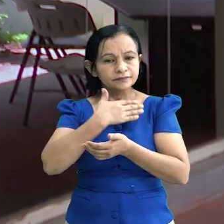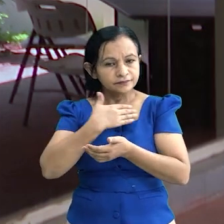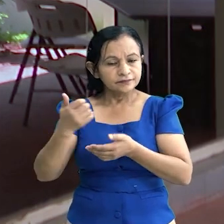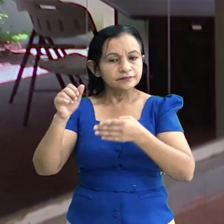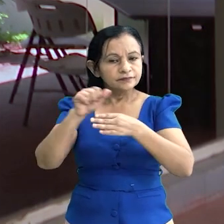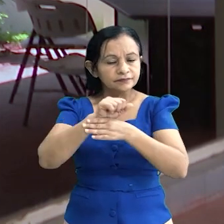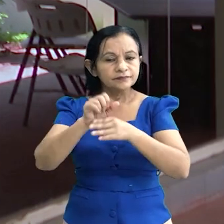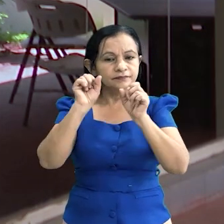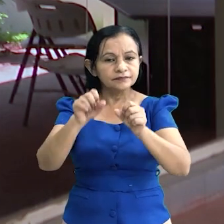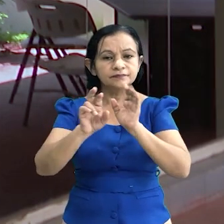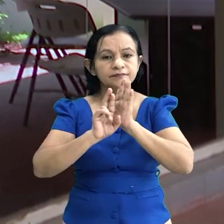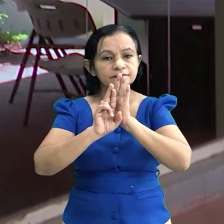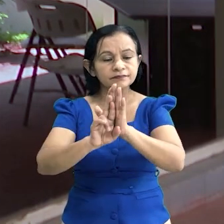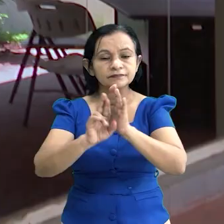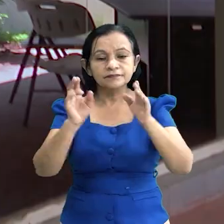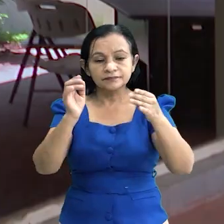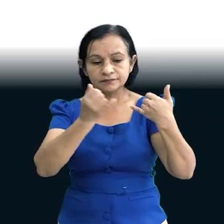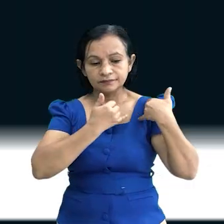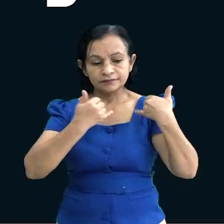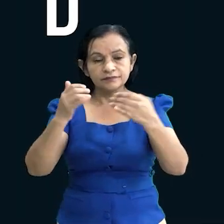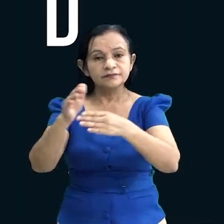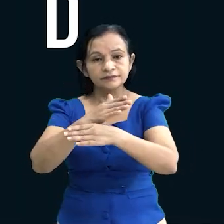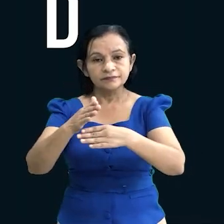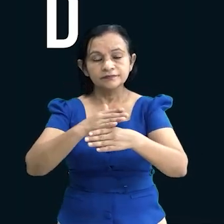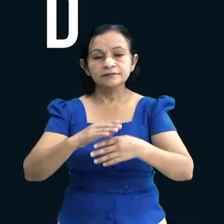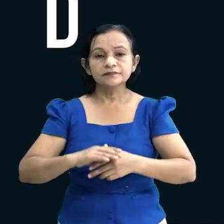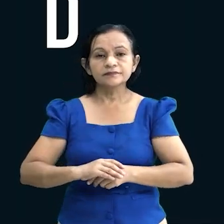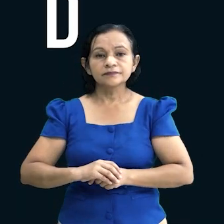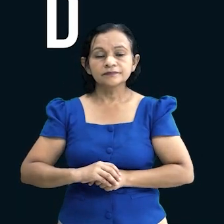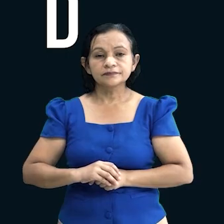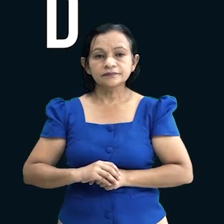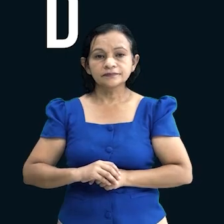poniendo a prueba las capacidades de respuesta de cada institución.